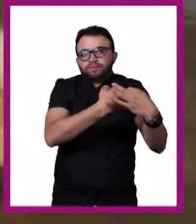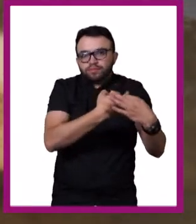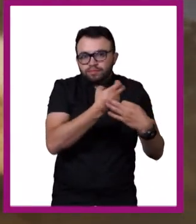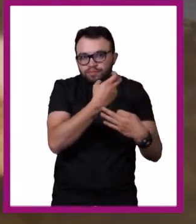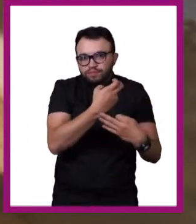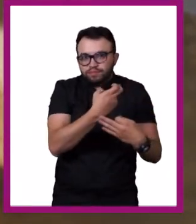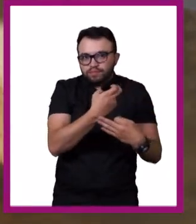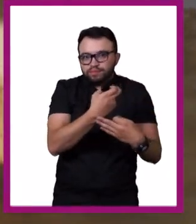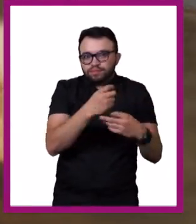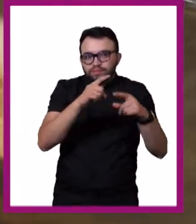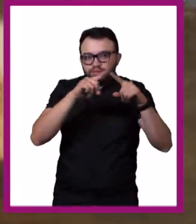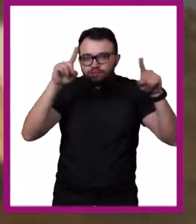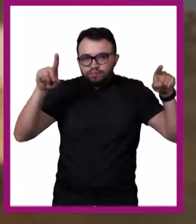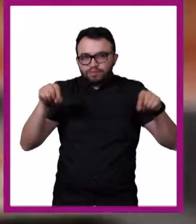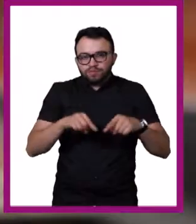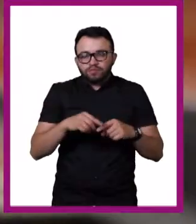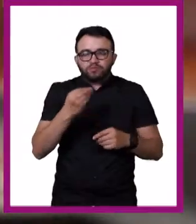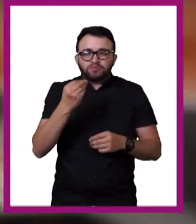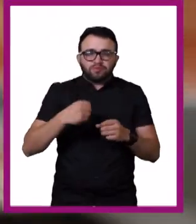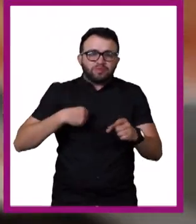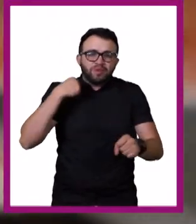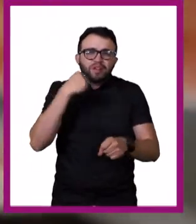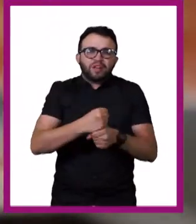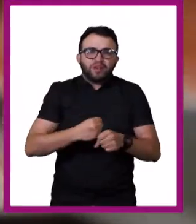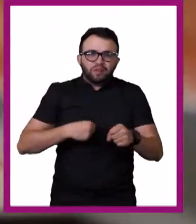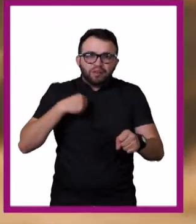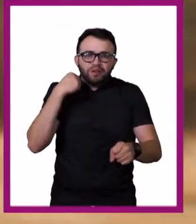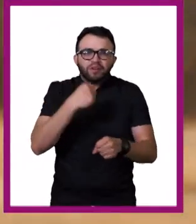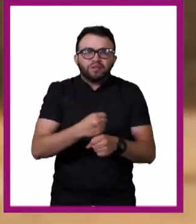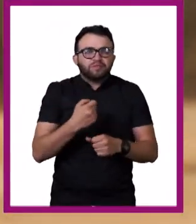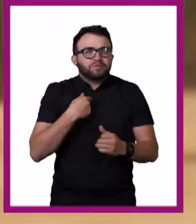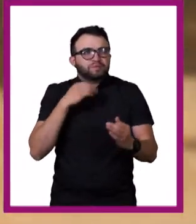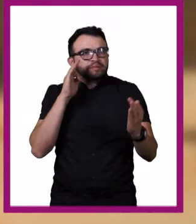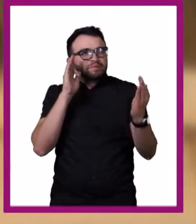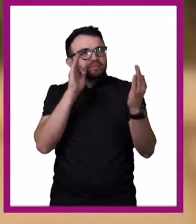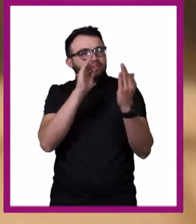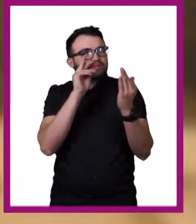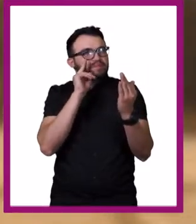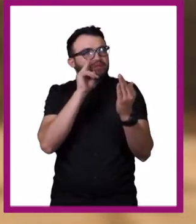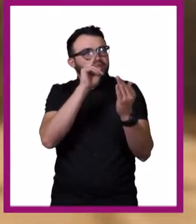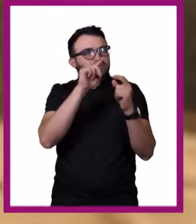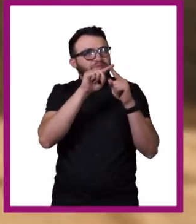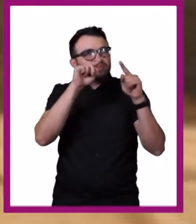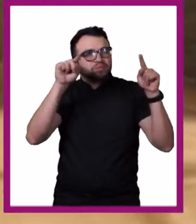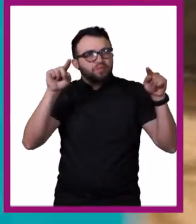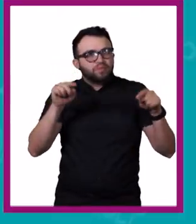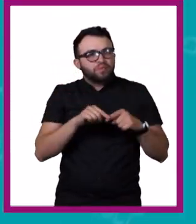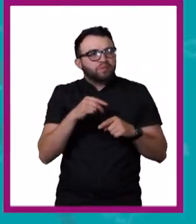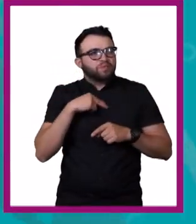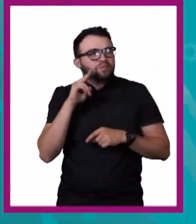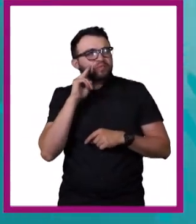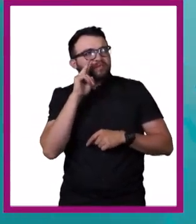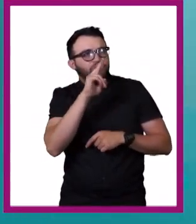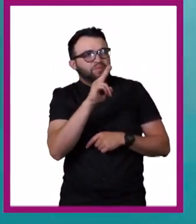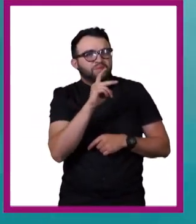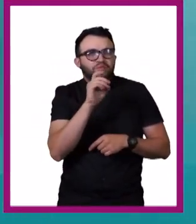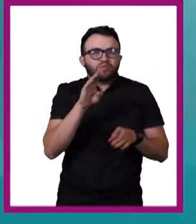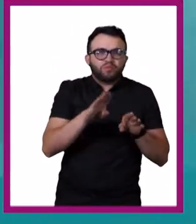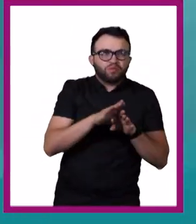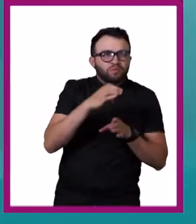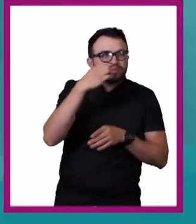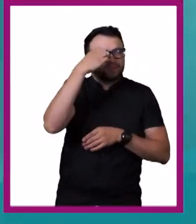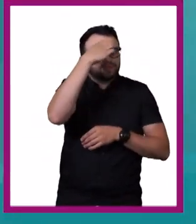durante muchos años estuve dándole de vueltas, muy cercano a él. Recurría, lo veía, trataba de